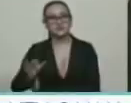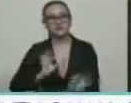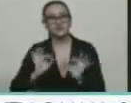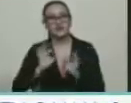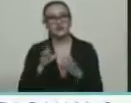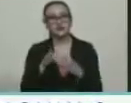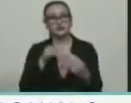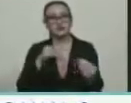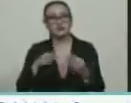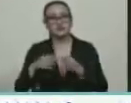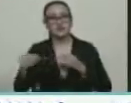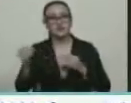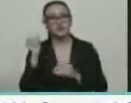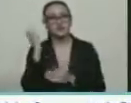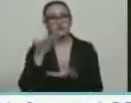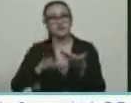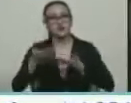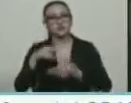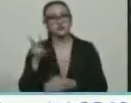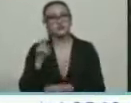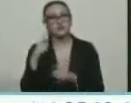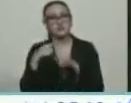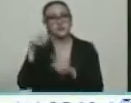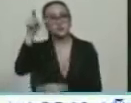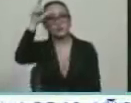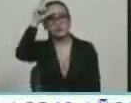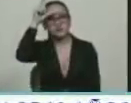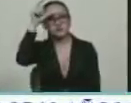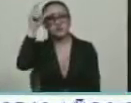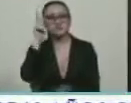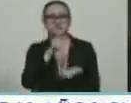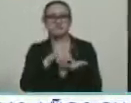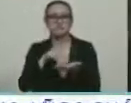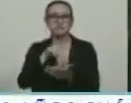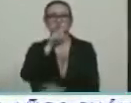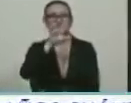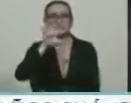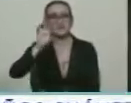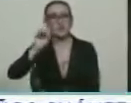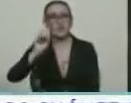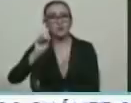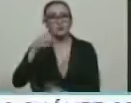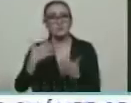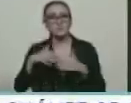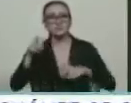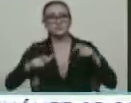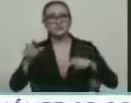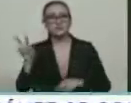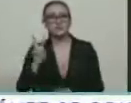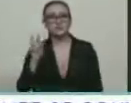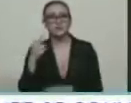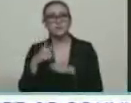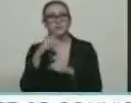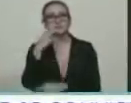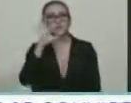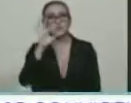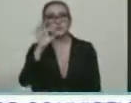Teresa Carreño, el Foro de Negocios Venezuela-Turquía, donde han participado 150 empresarios venezolanos y 50